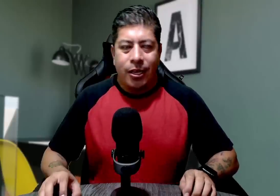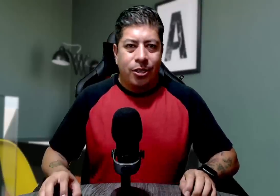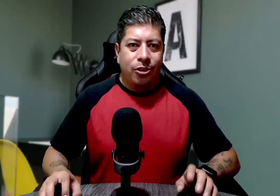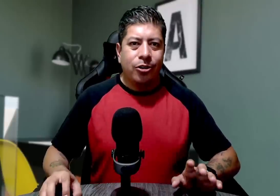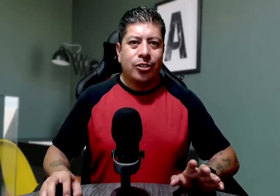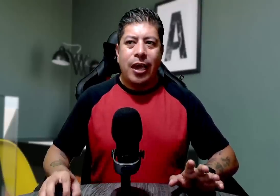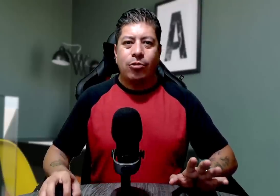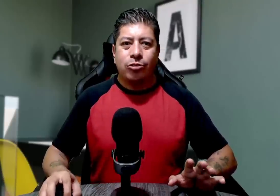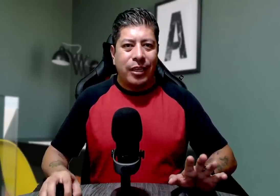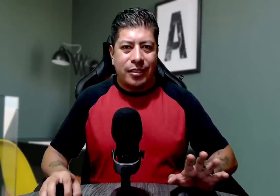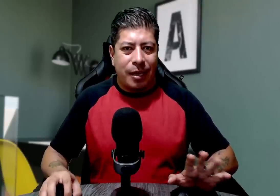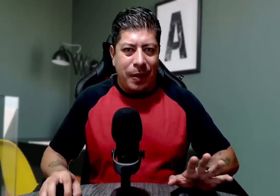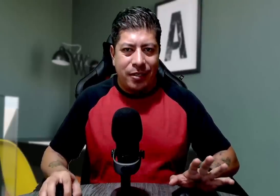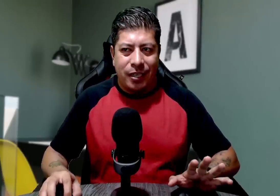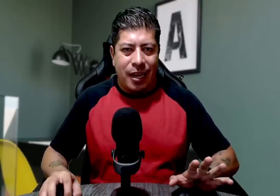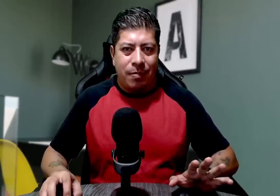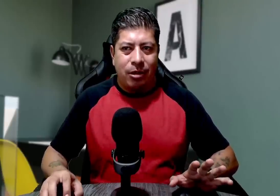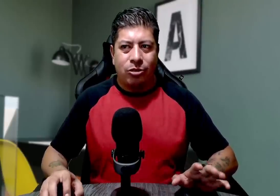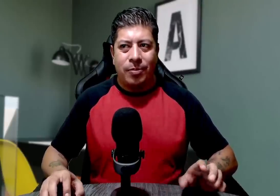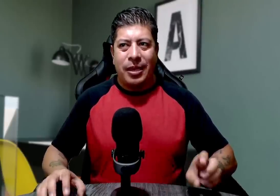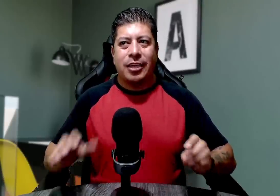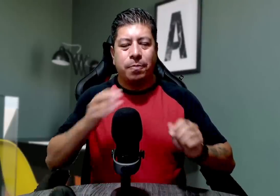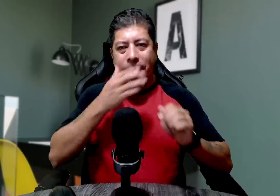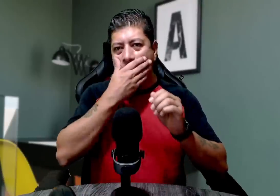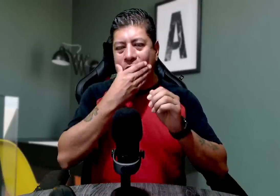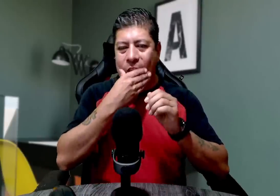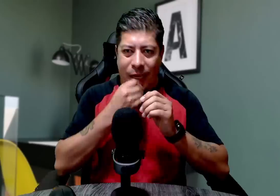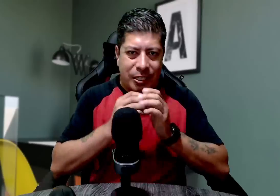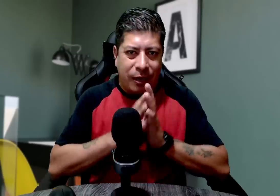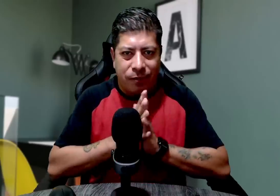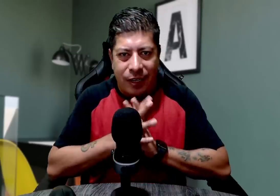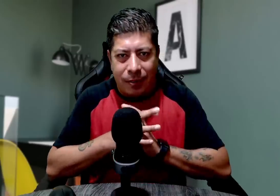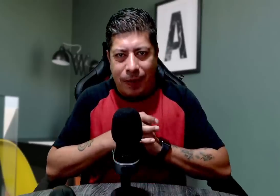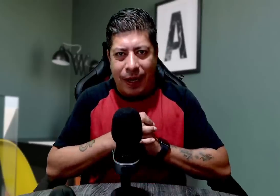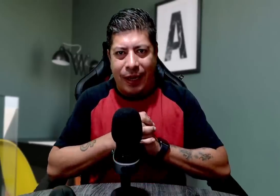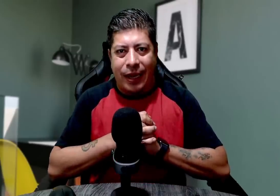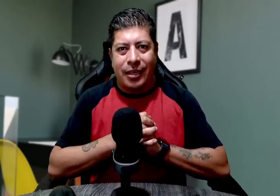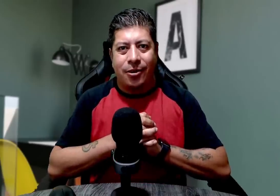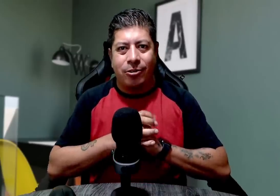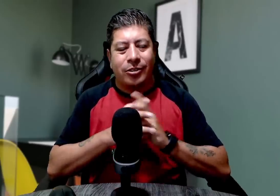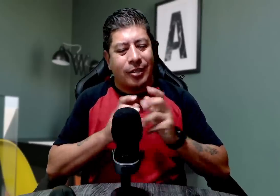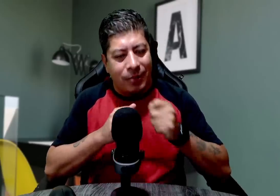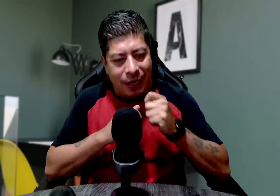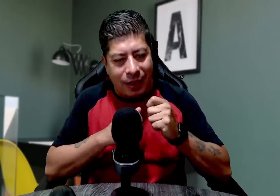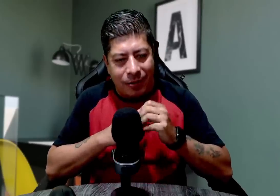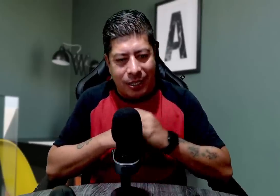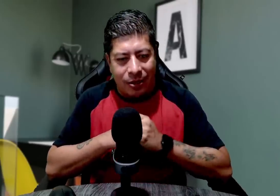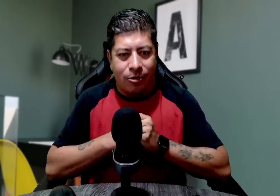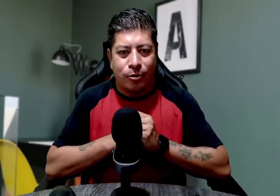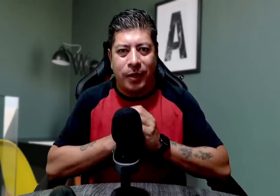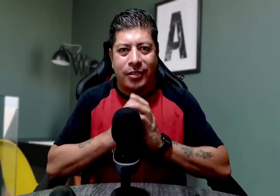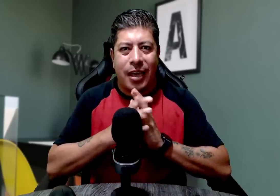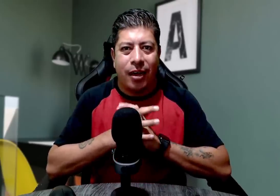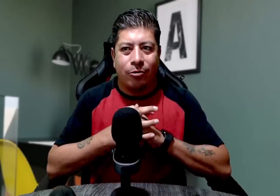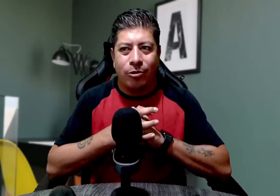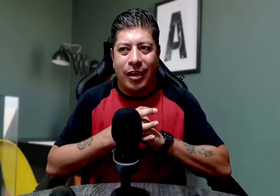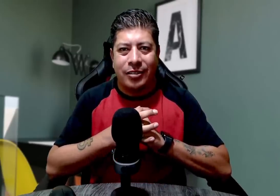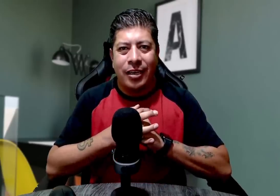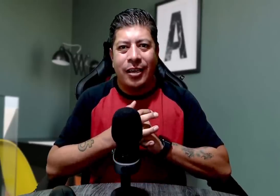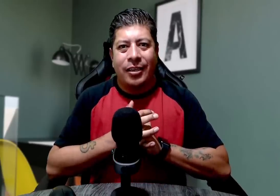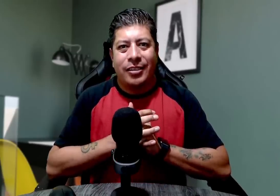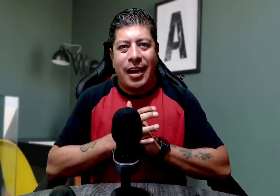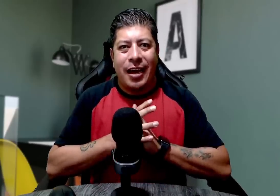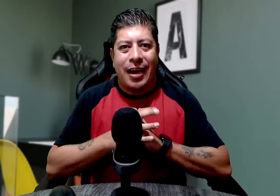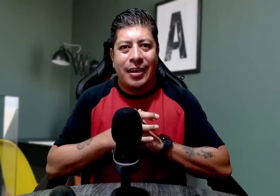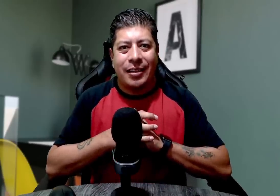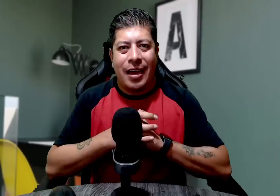yo no sé ustedes qué piensen amigos amigas pero se me hace que Felipe Calderón también le anda besando los pies a Judas